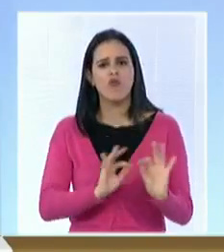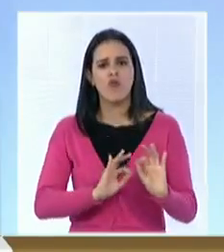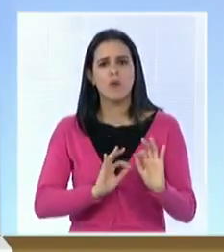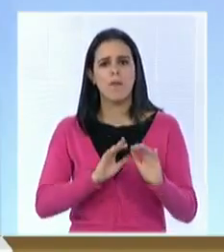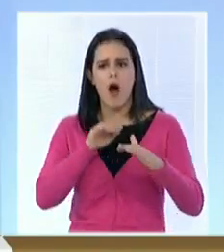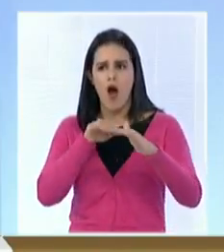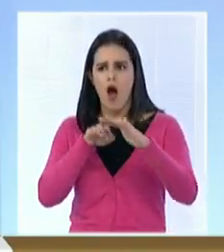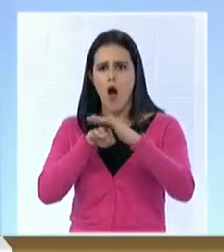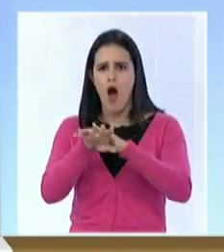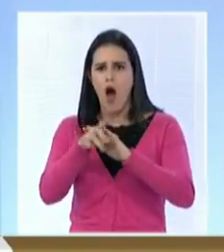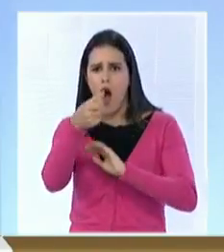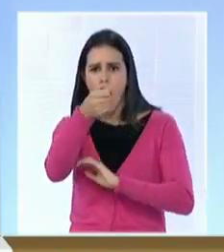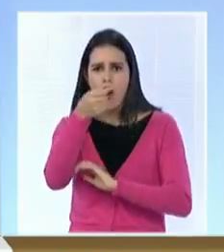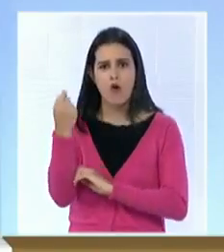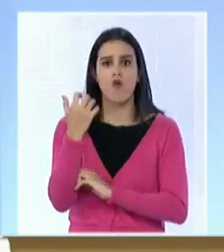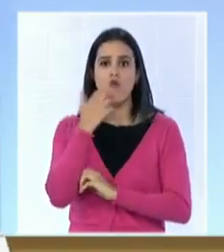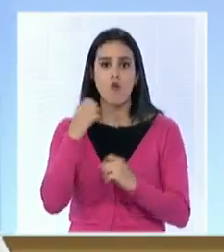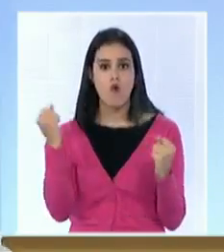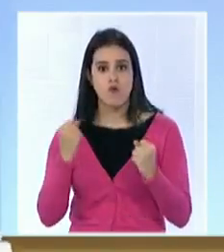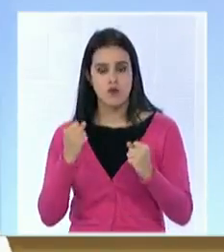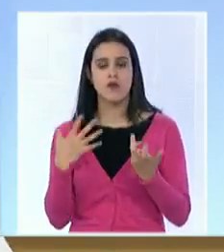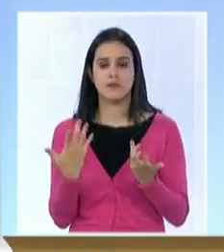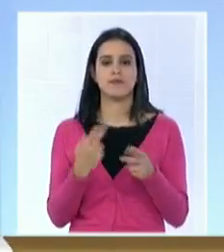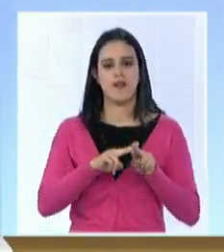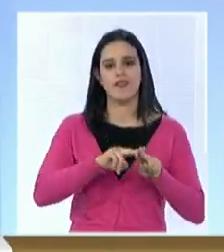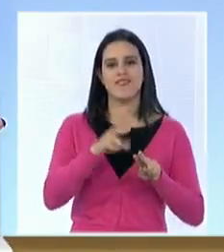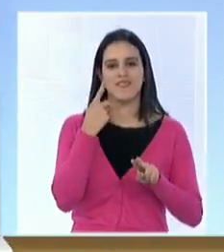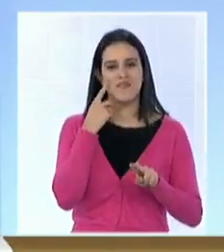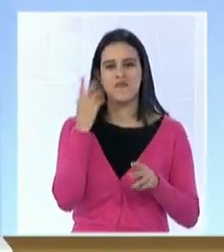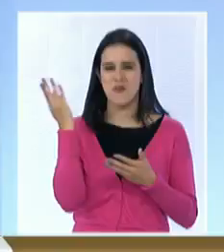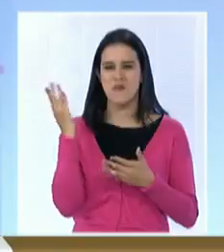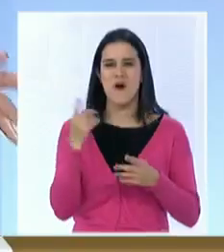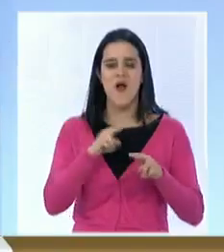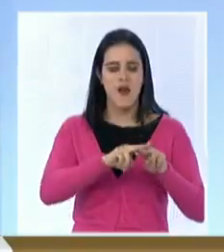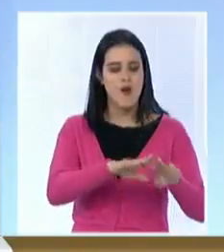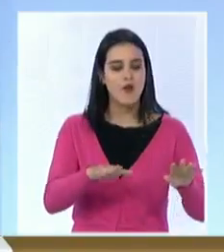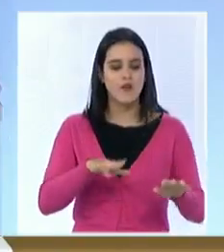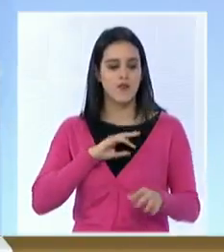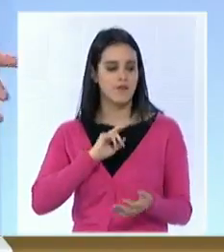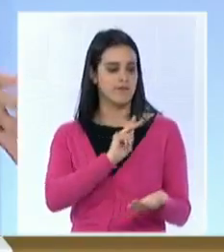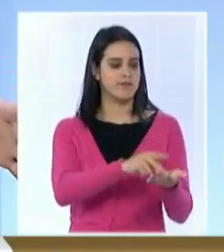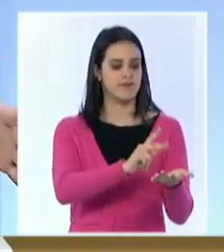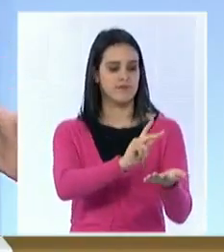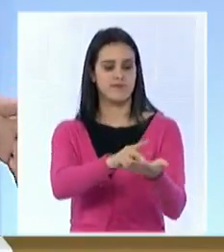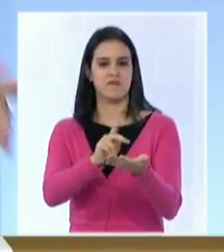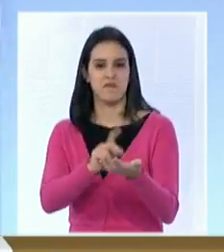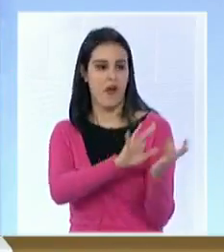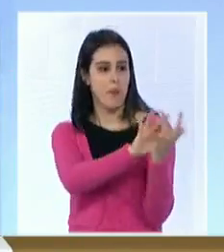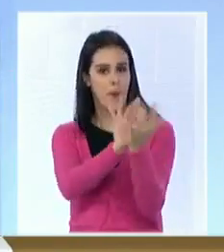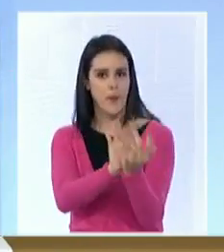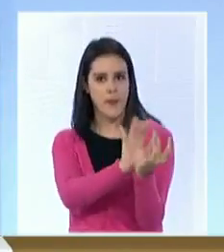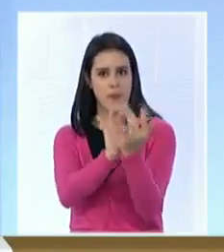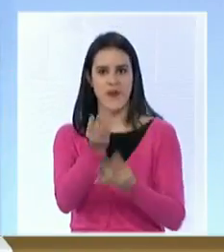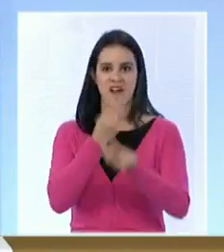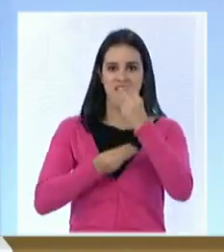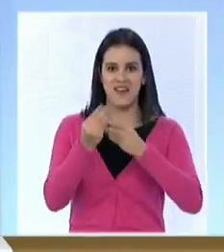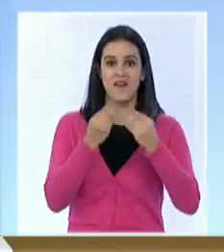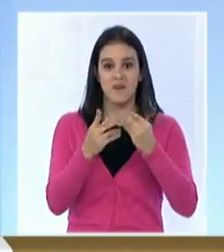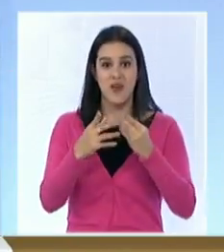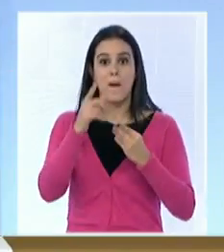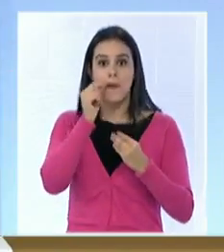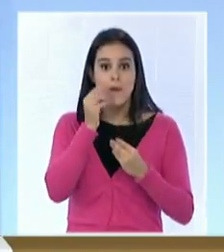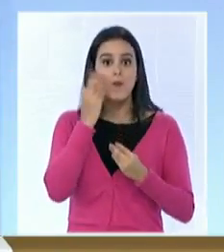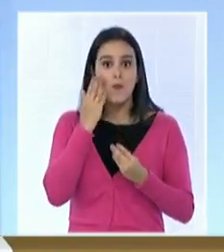manera adecuada los mismos. Veíamos que sí, los niños van a entrar a la cocina y van a tratar de manipular algunos alimentos y bueno, ya queda tarea del